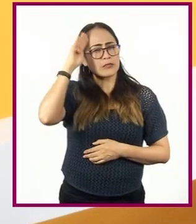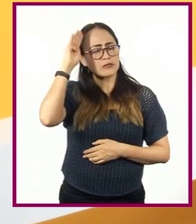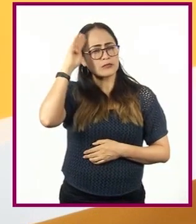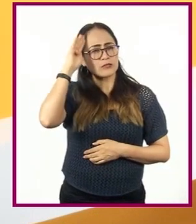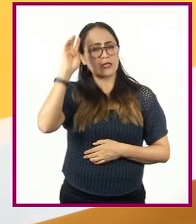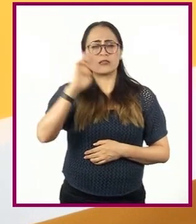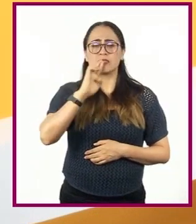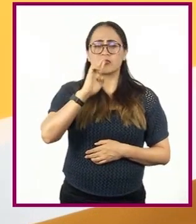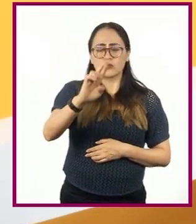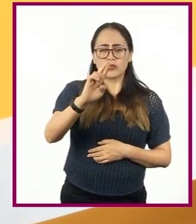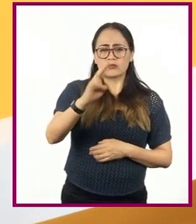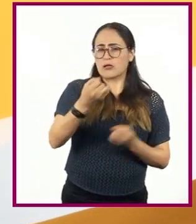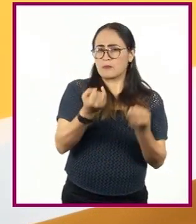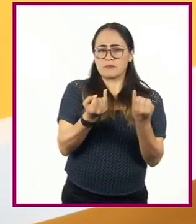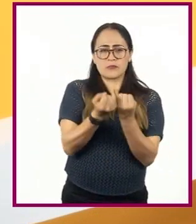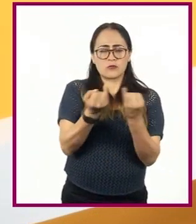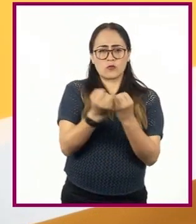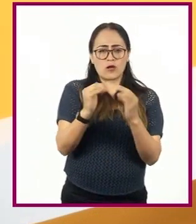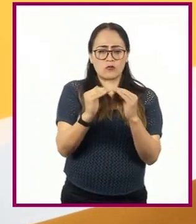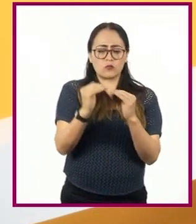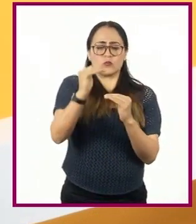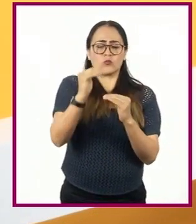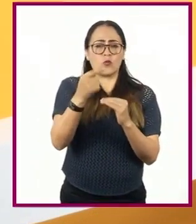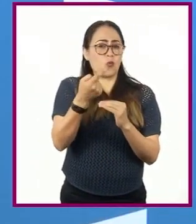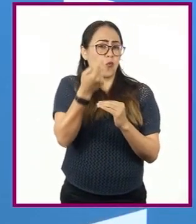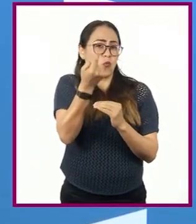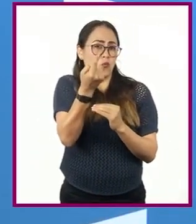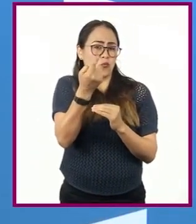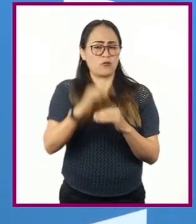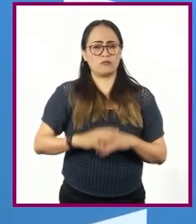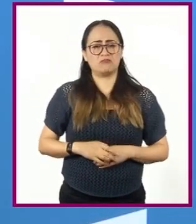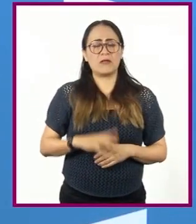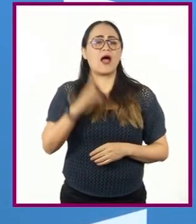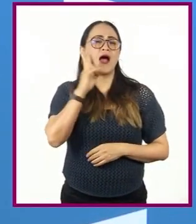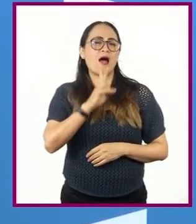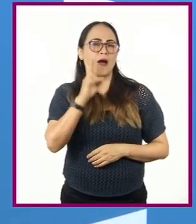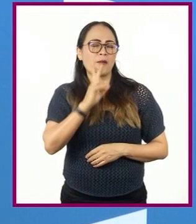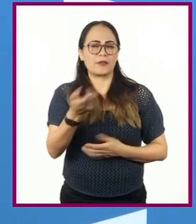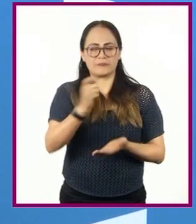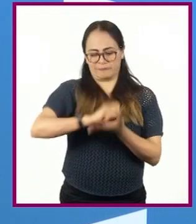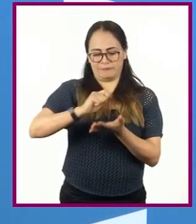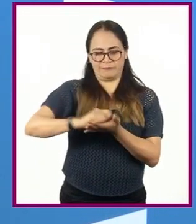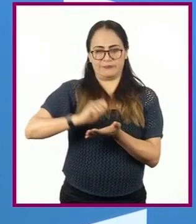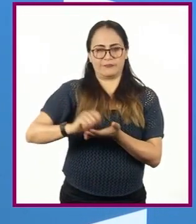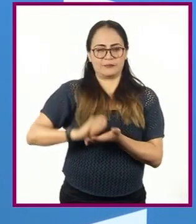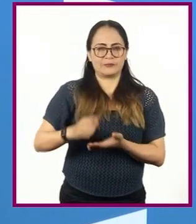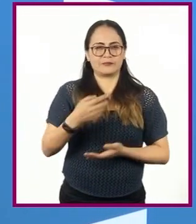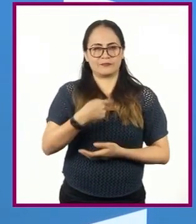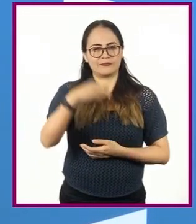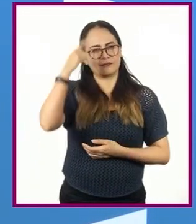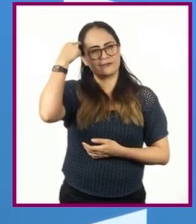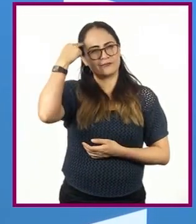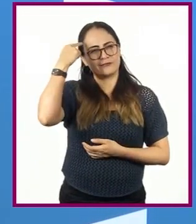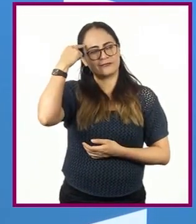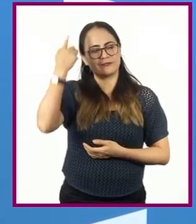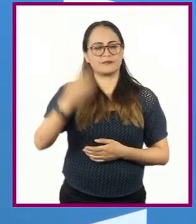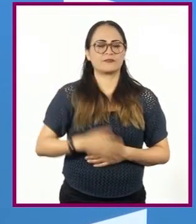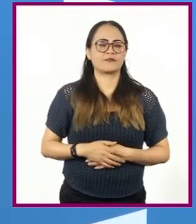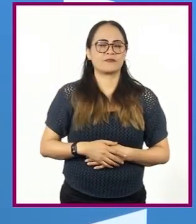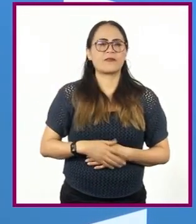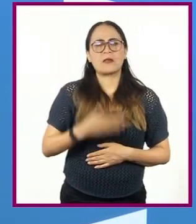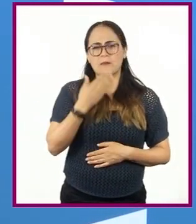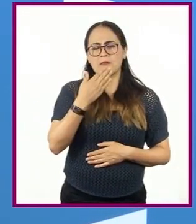tendrá una diferencia de 1? Escriban sus argumentos. Veamos qué sucede. La oración numérica es